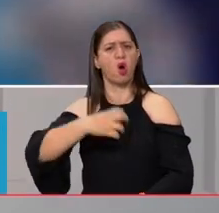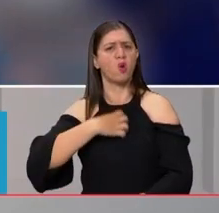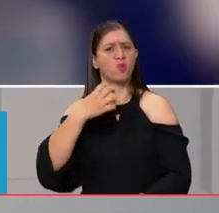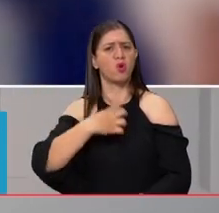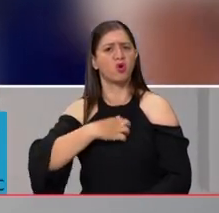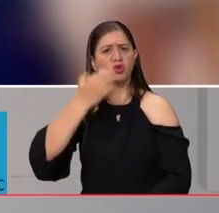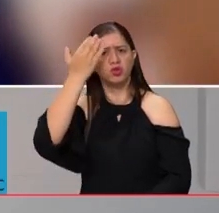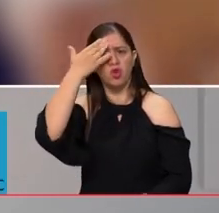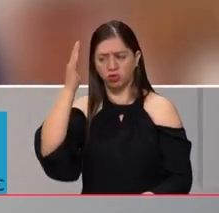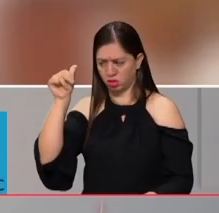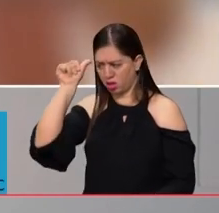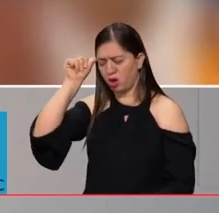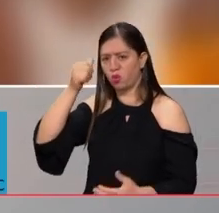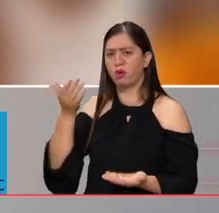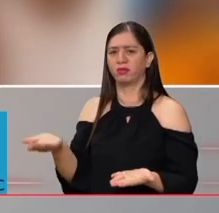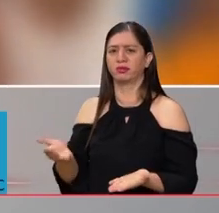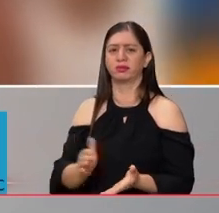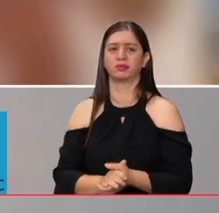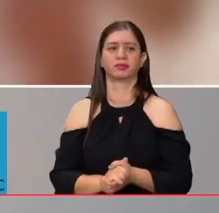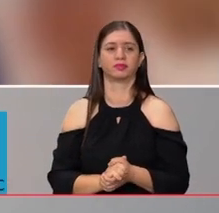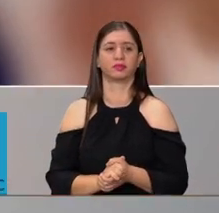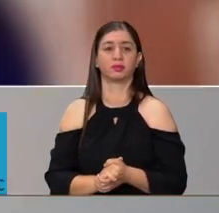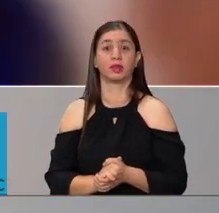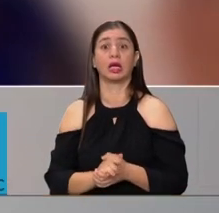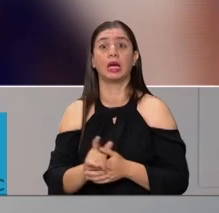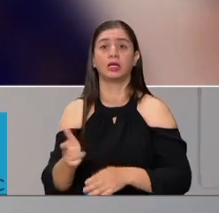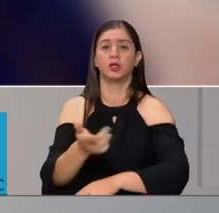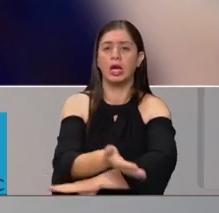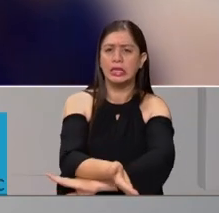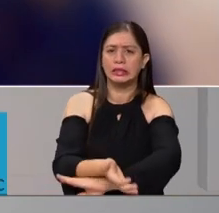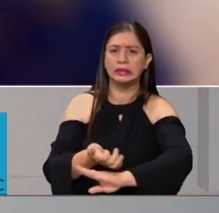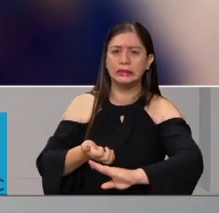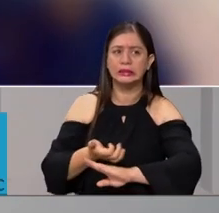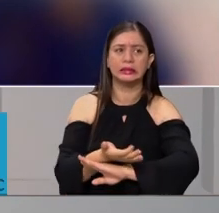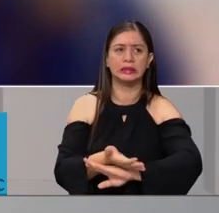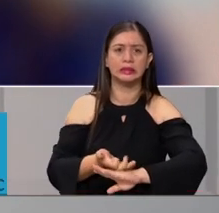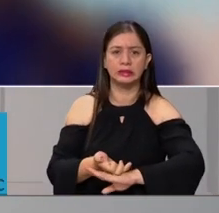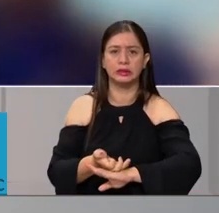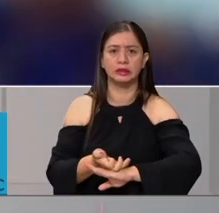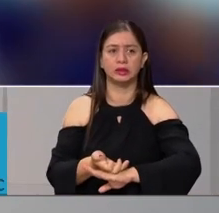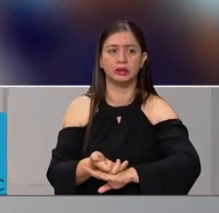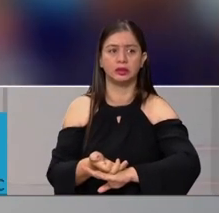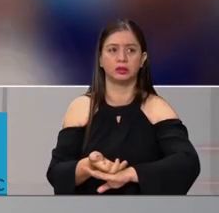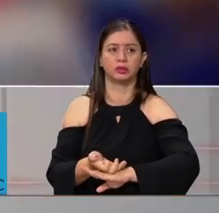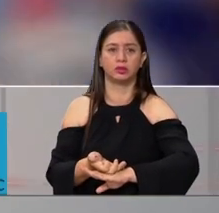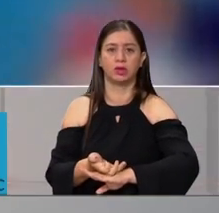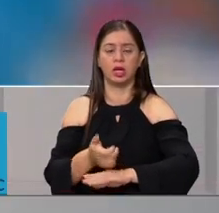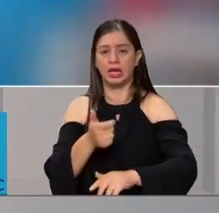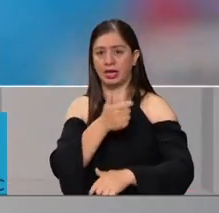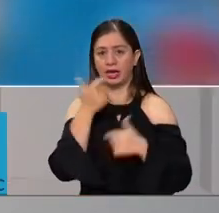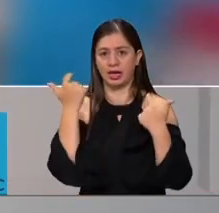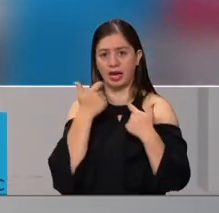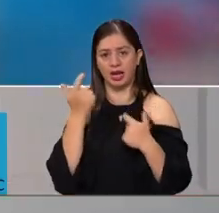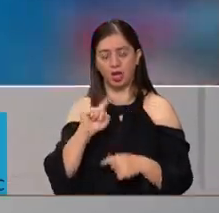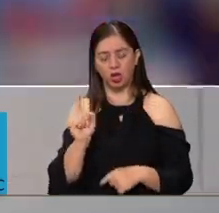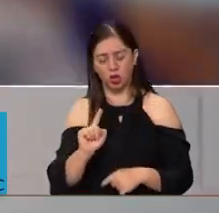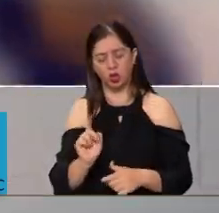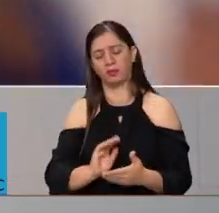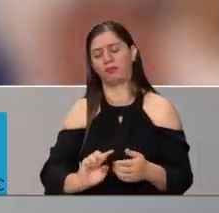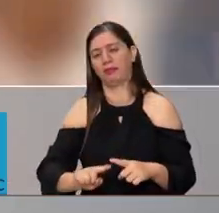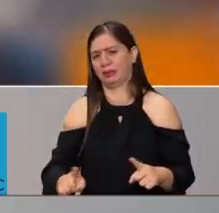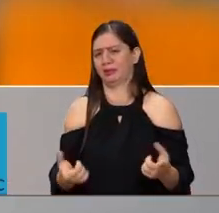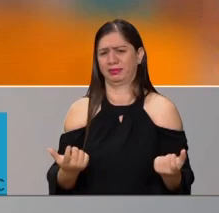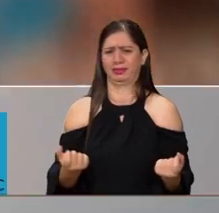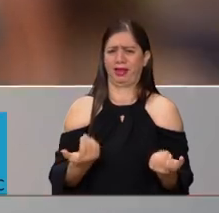sé, recuérdeme, por favor. Pues mire, ellos exigieron que tras la ya, bueno, no debería reírme, pero es que de verdad que